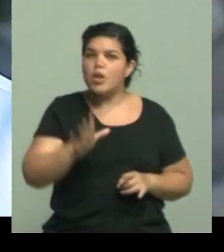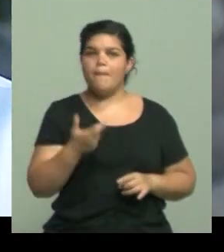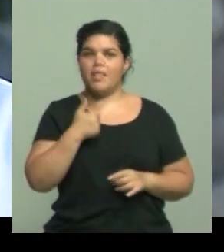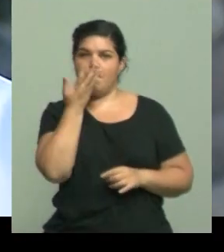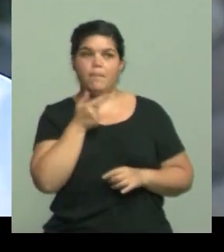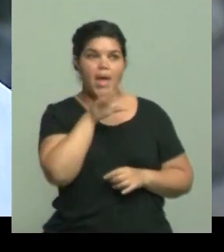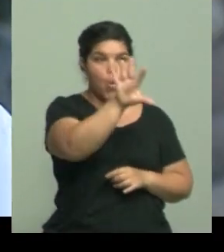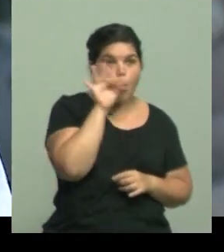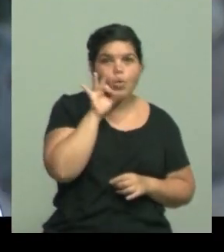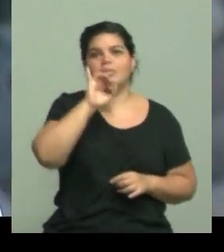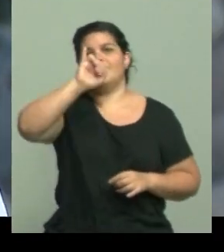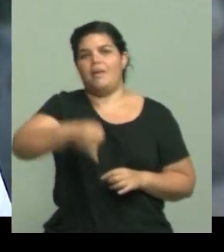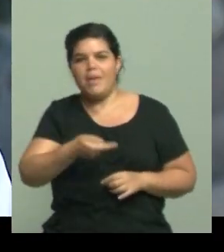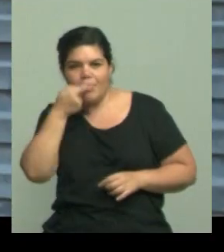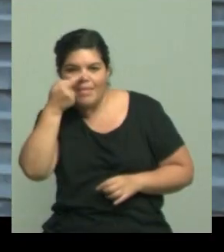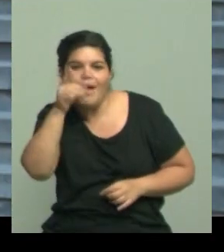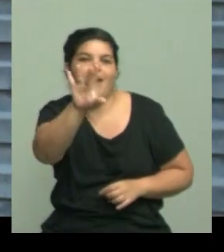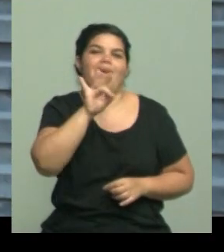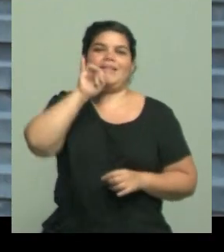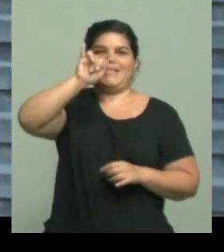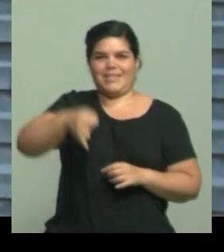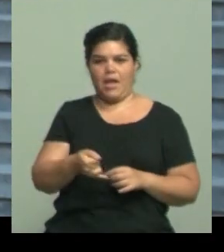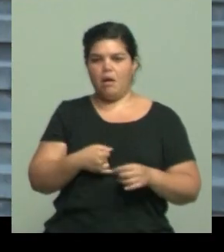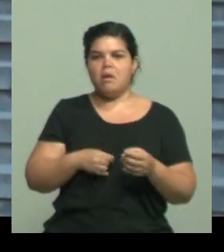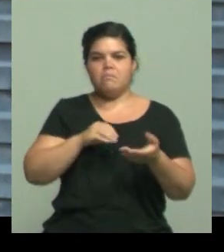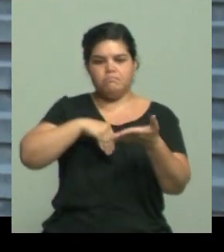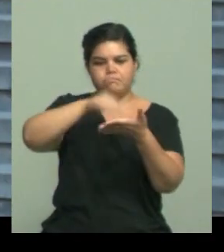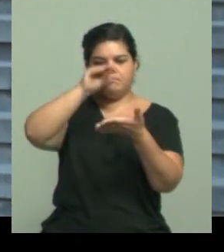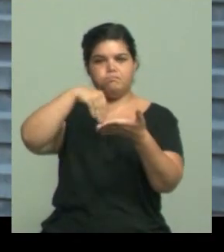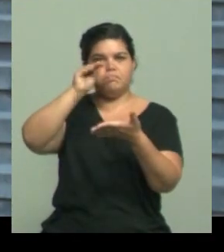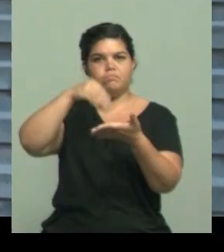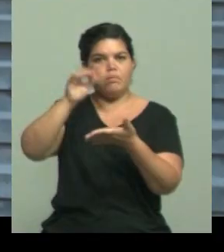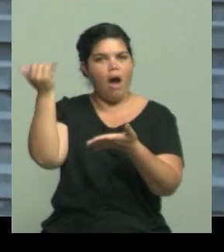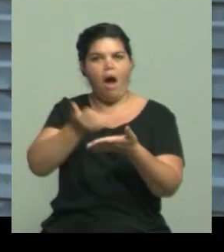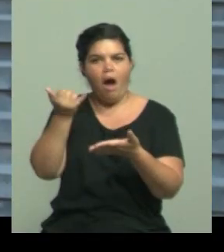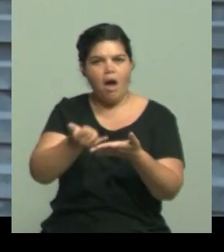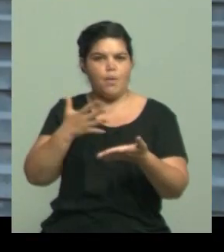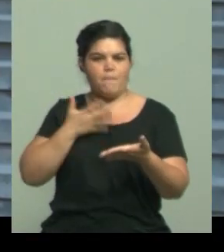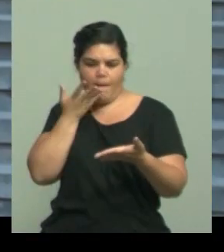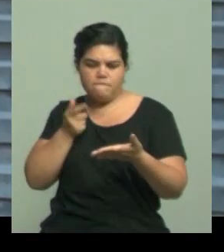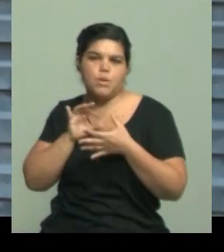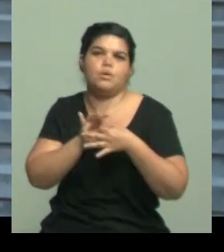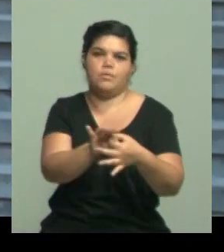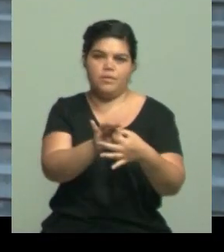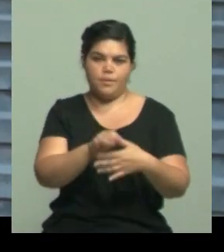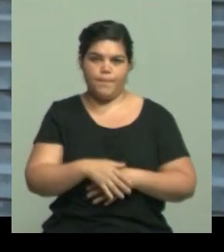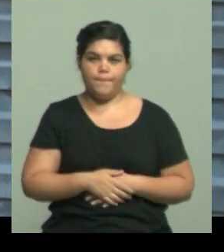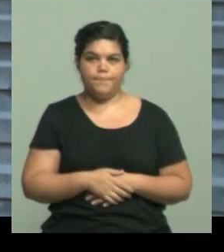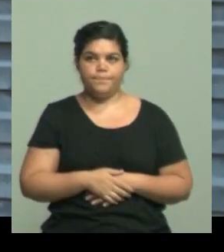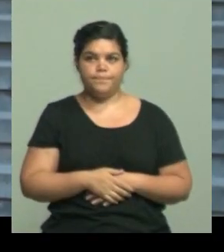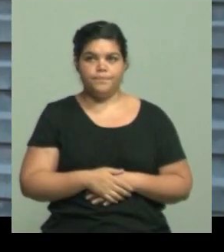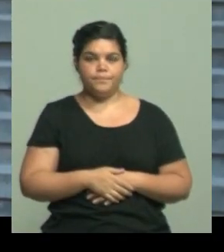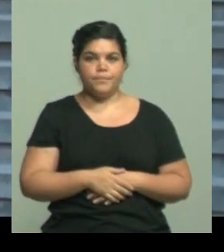negocio. Entonces, chequear la fuente es un principio crucial si hablamos de un buen medio de comunicación.